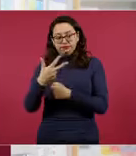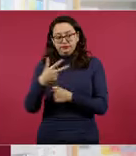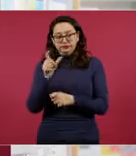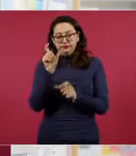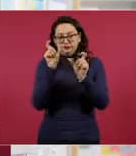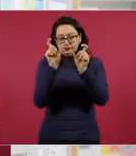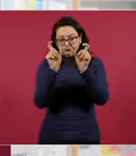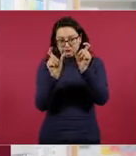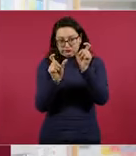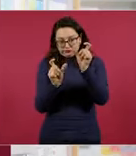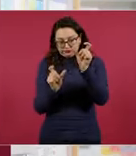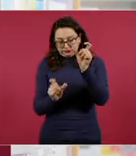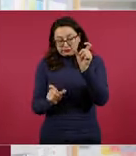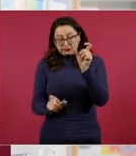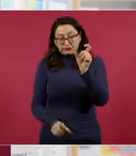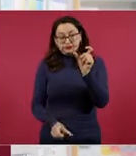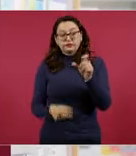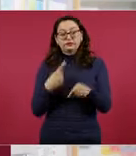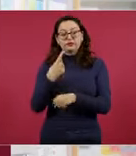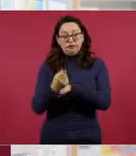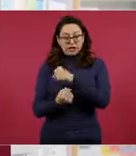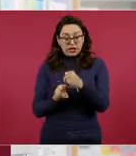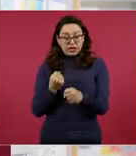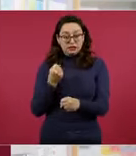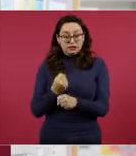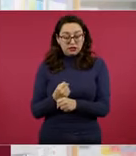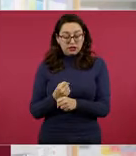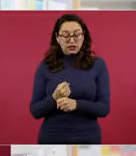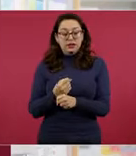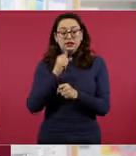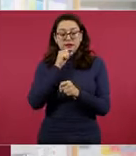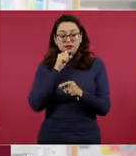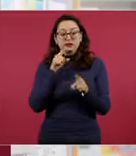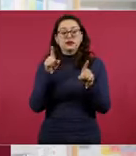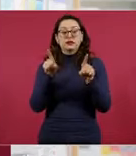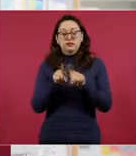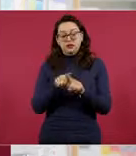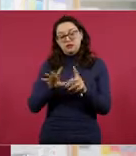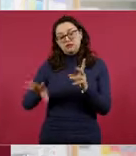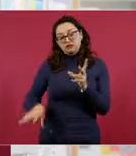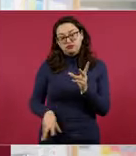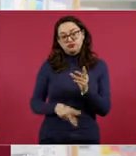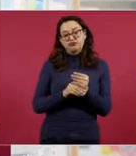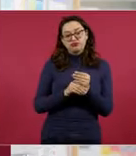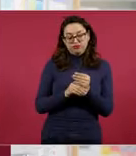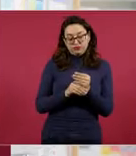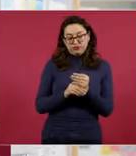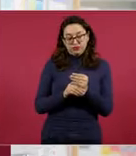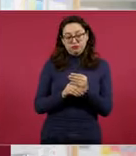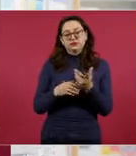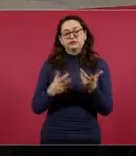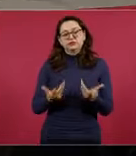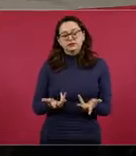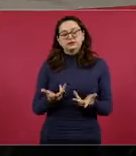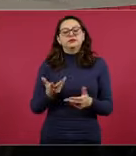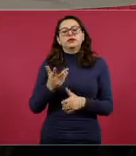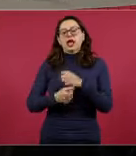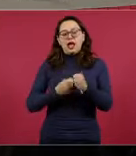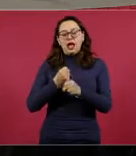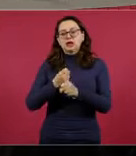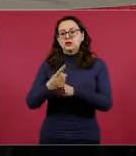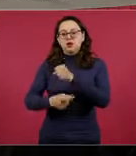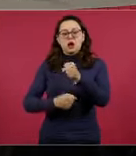consolidadas, tanto la bianual y la que ha llamado mucho la atención, la complementaria, que realmente es un continuum que cada año se